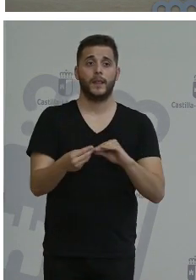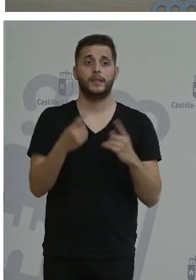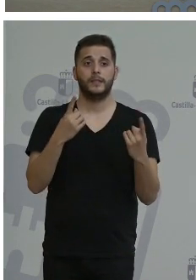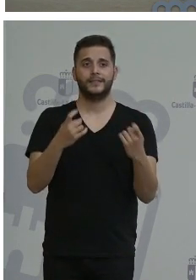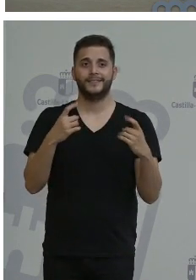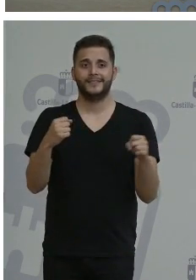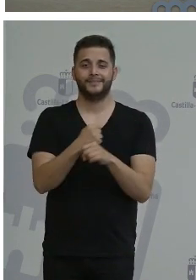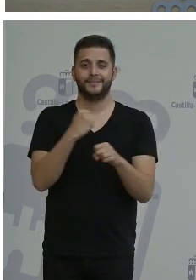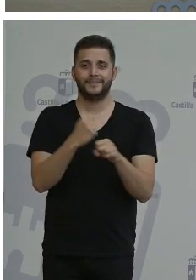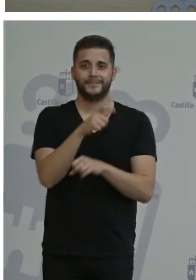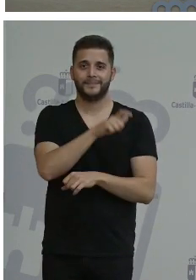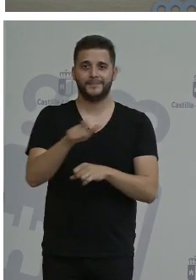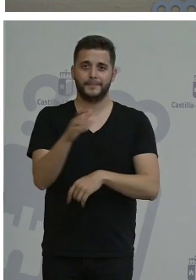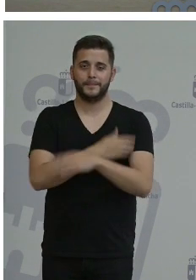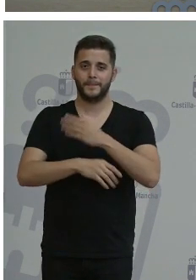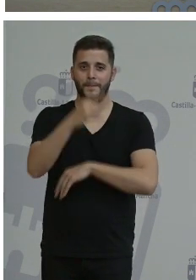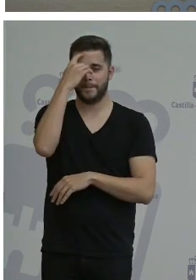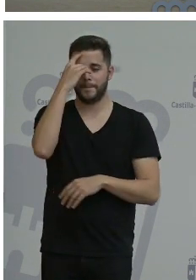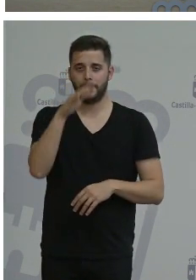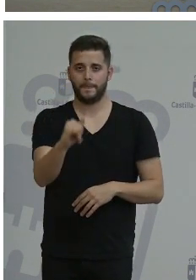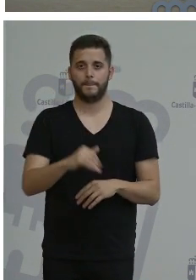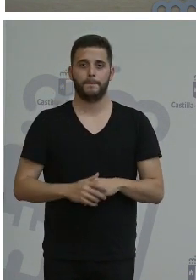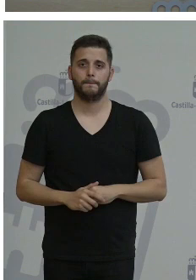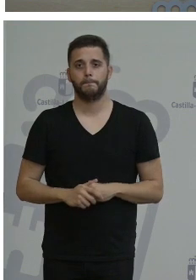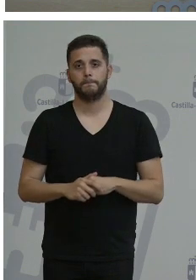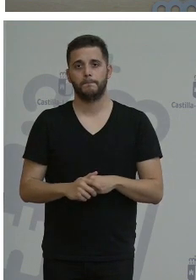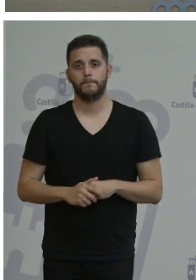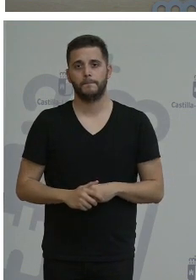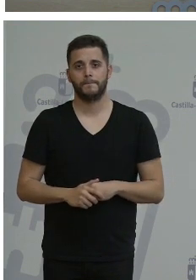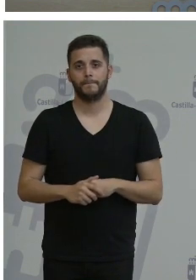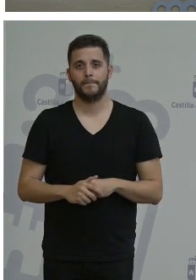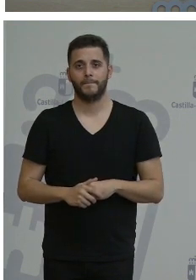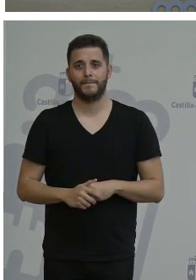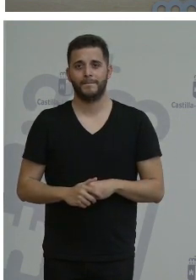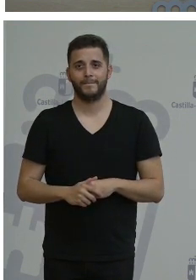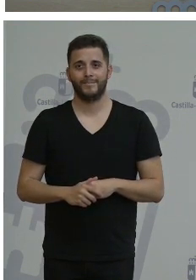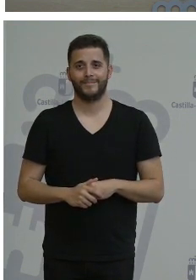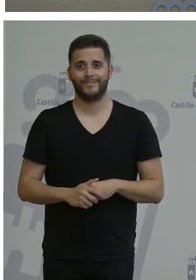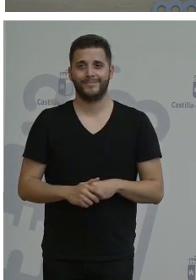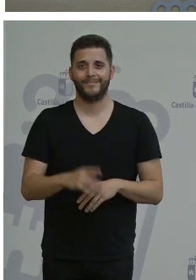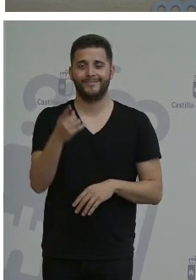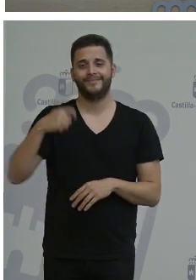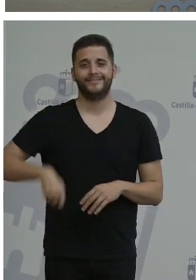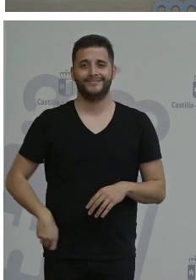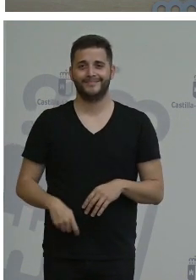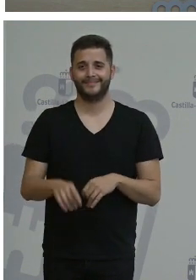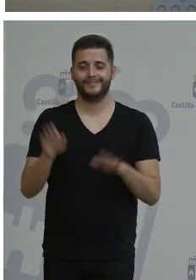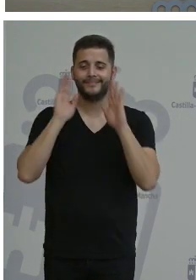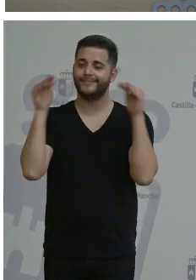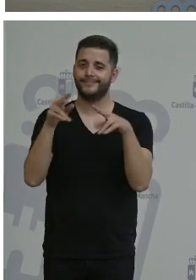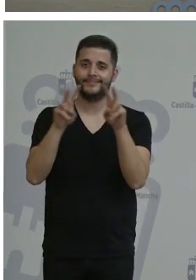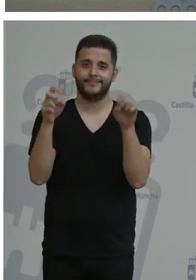personas con discapacidad intelectual. Algo que hemos visto, bueno, los profesionales que se dediquen al tema del